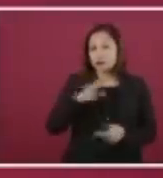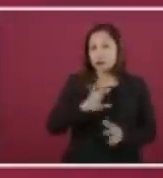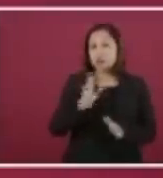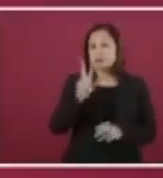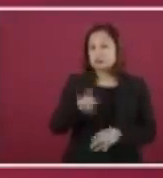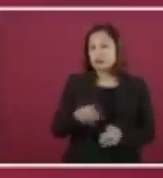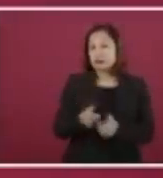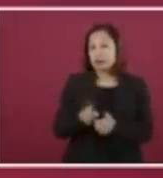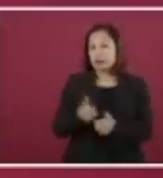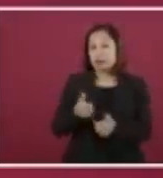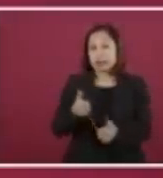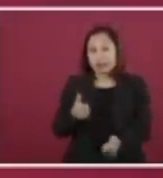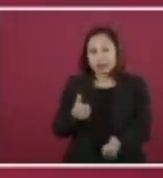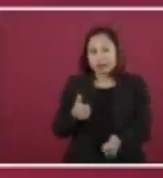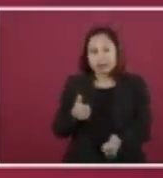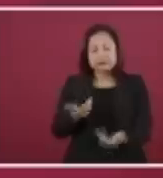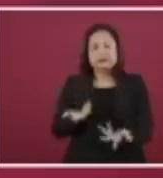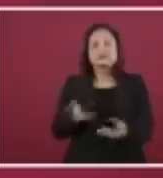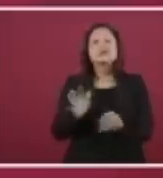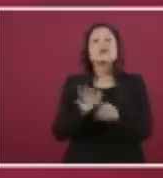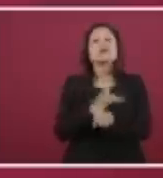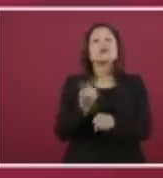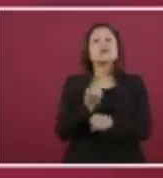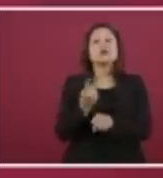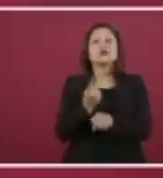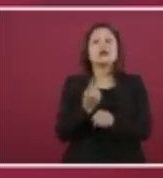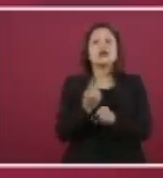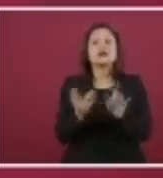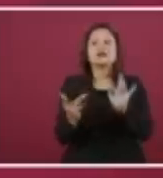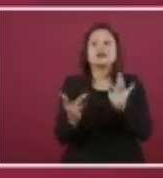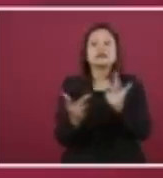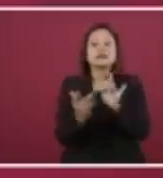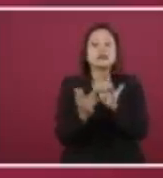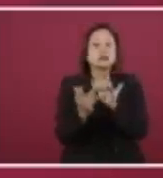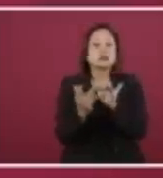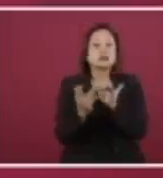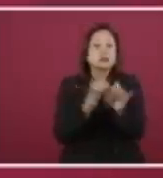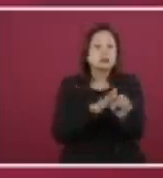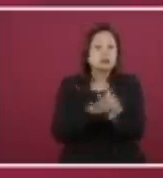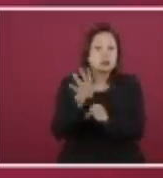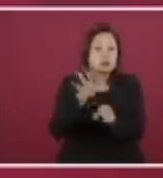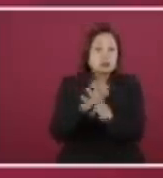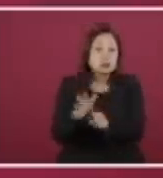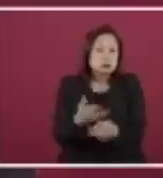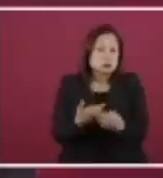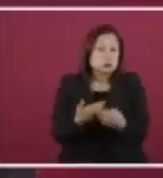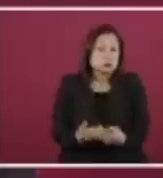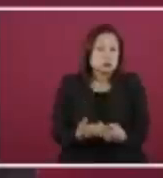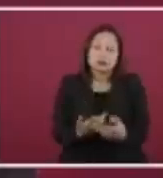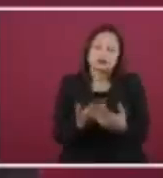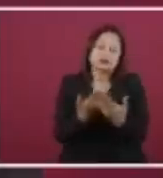porque no tenemos conectividad suficiente.